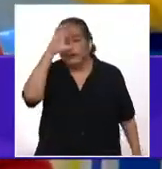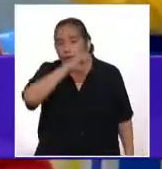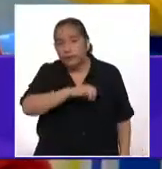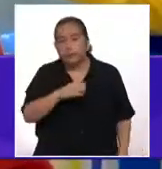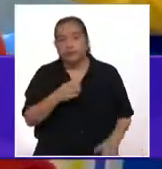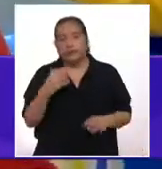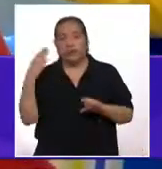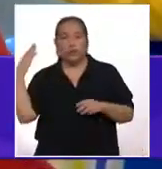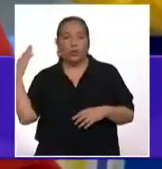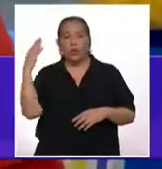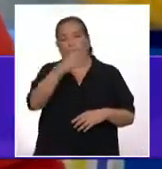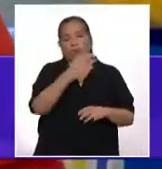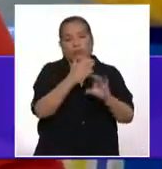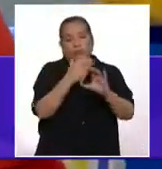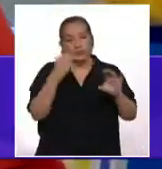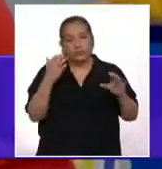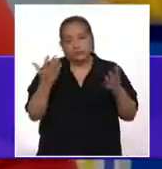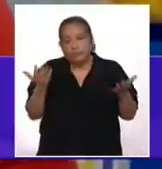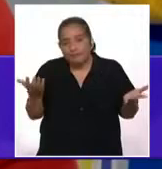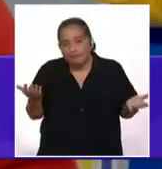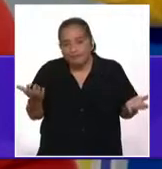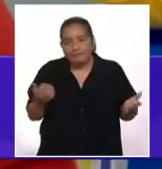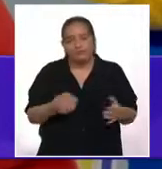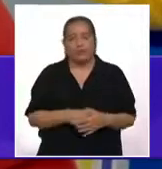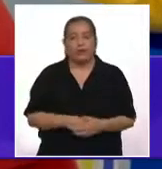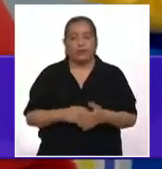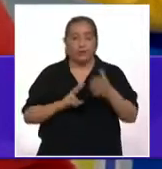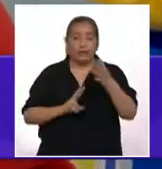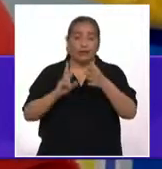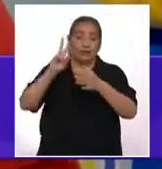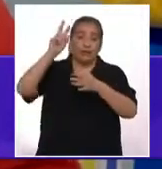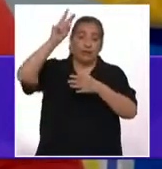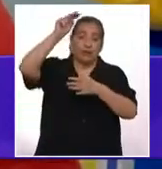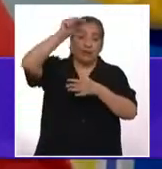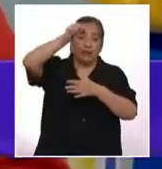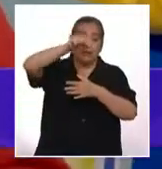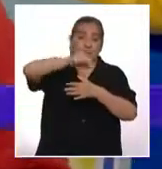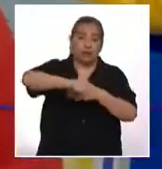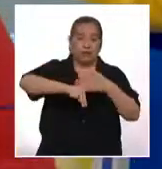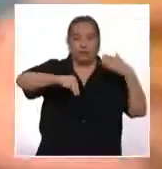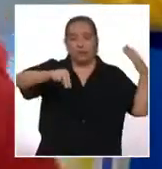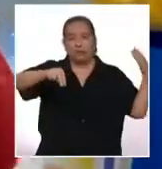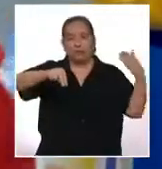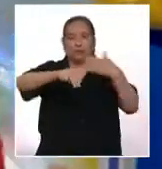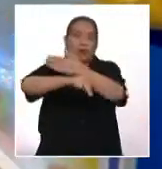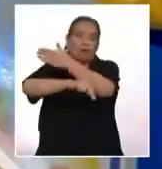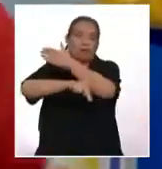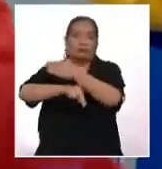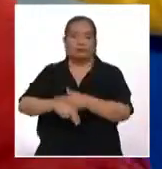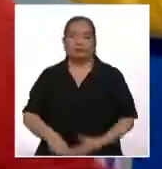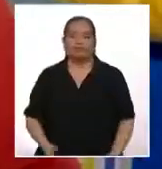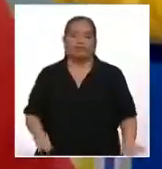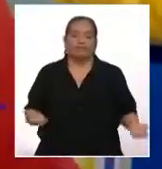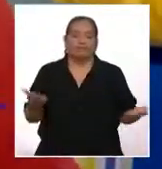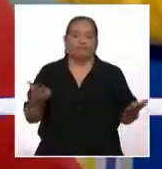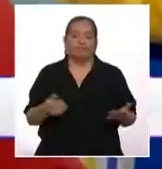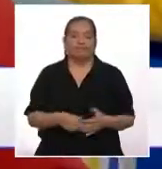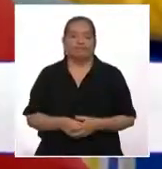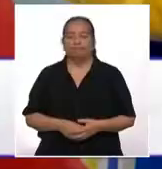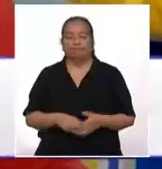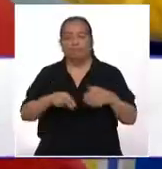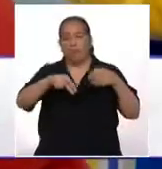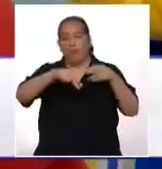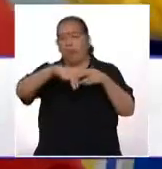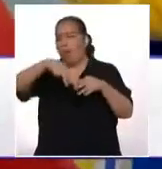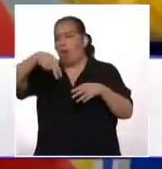bus. Exacto, no se han percatado y al momento ya de reaccionar, pues ya se lo ha llevado hasta